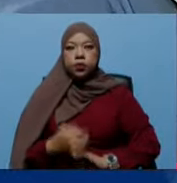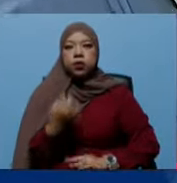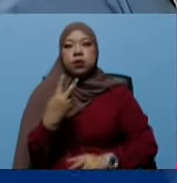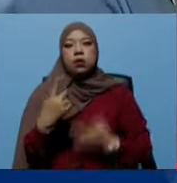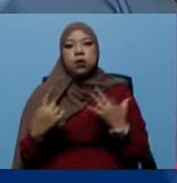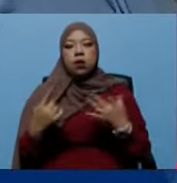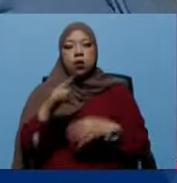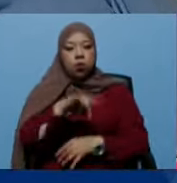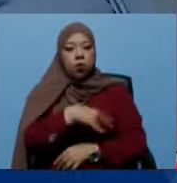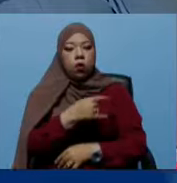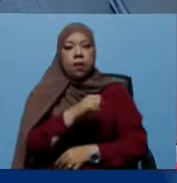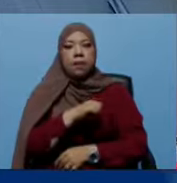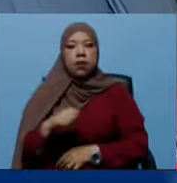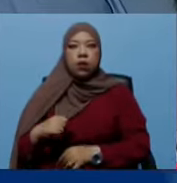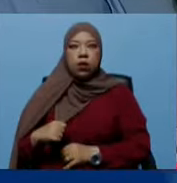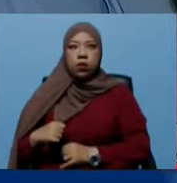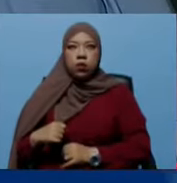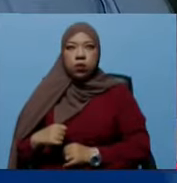26 universidades privadas,